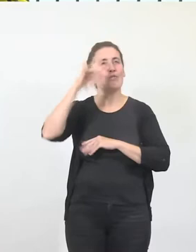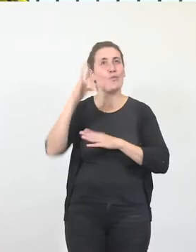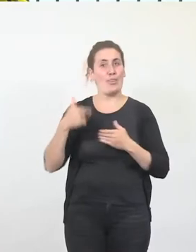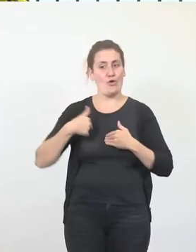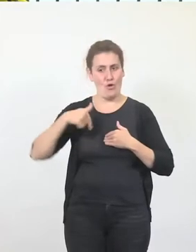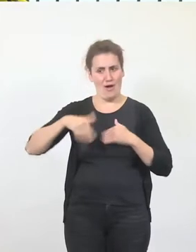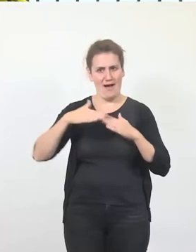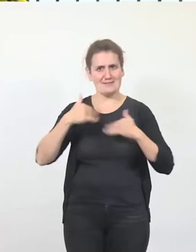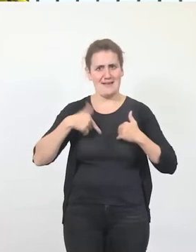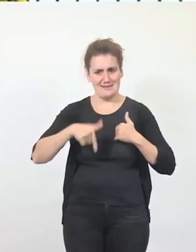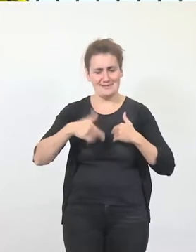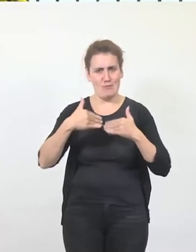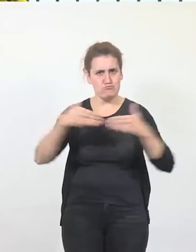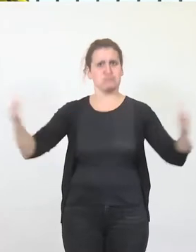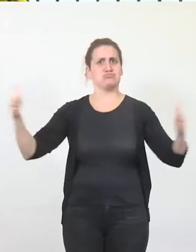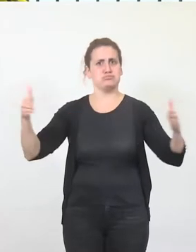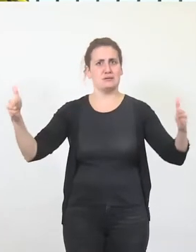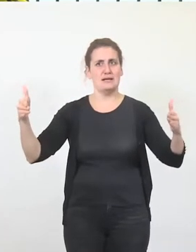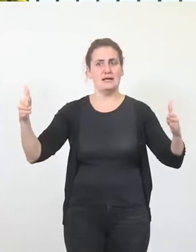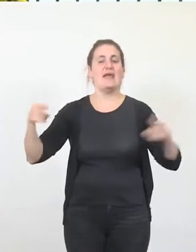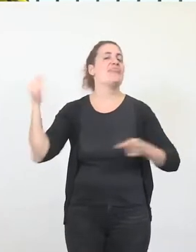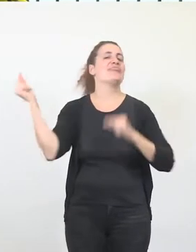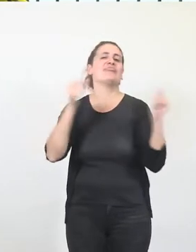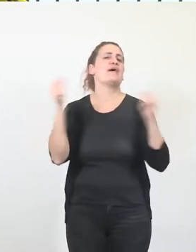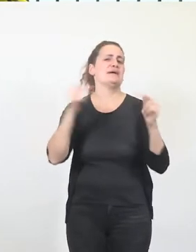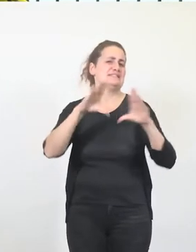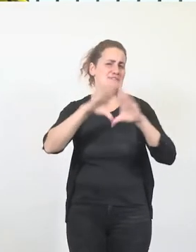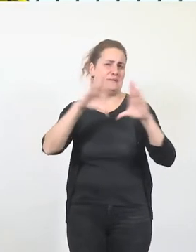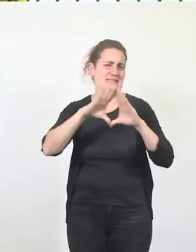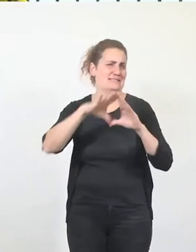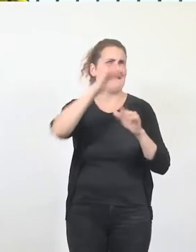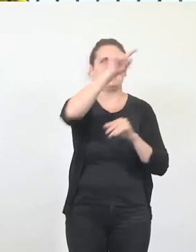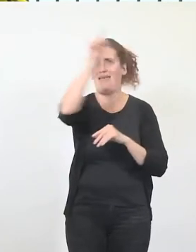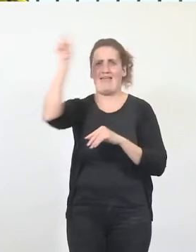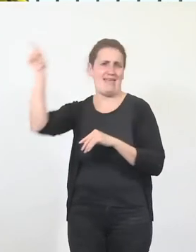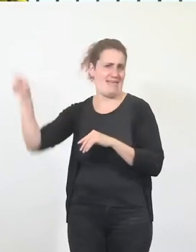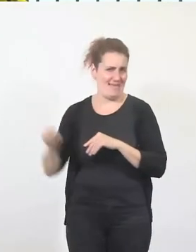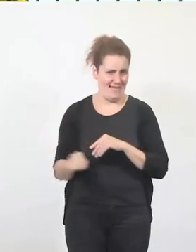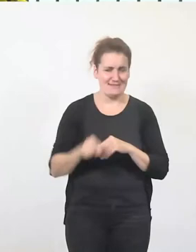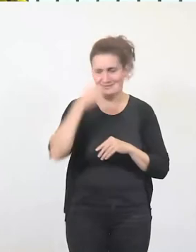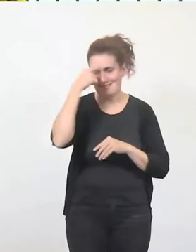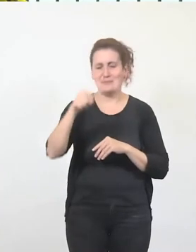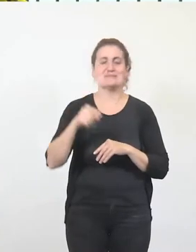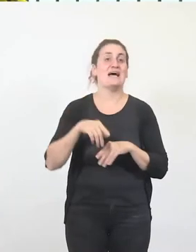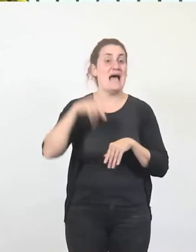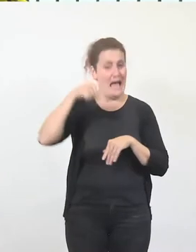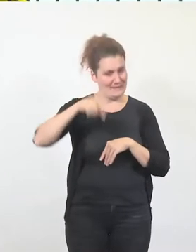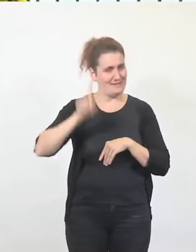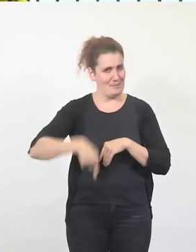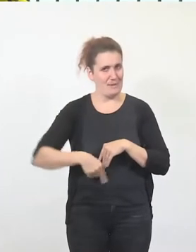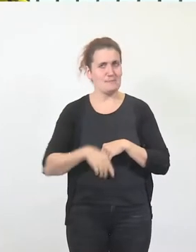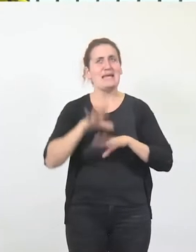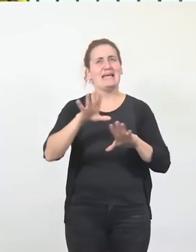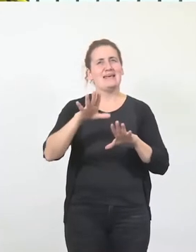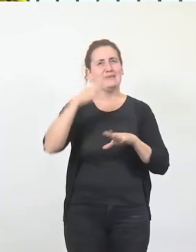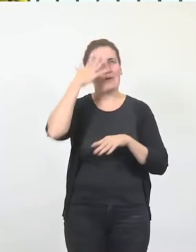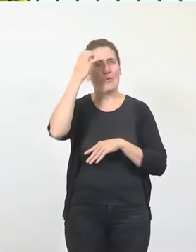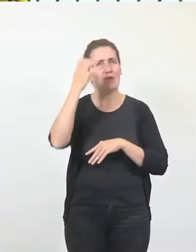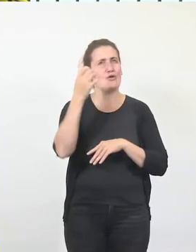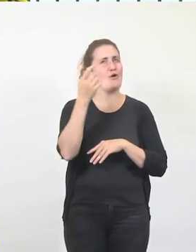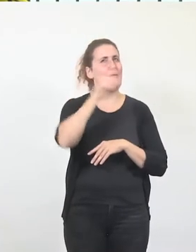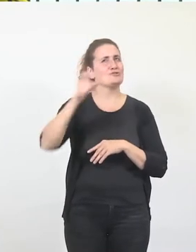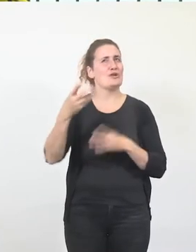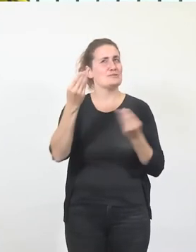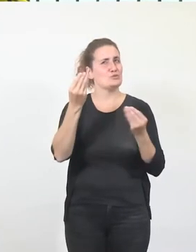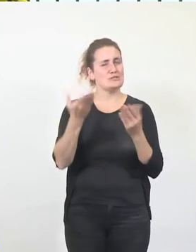casa, que hubo, pues los debates feministas están en todos sitios, Fanma, ya lo sabes, y también aquí. Y recuerdo muchas ausencias, pero sobre